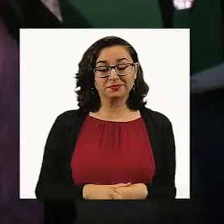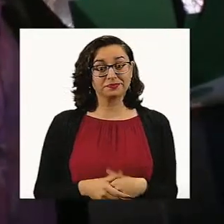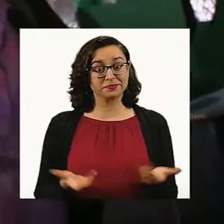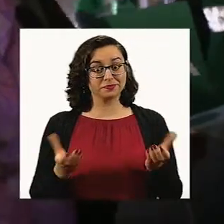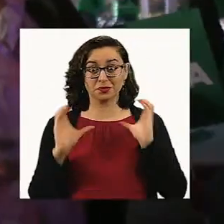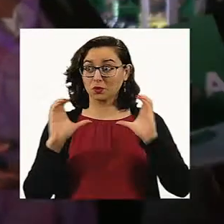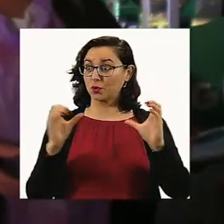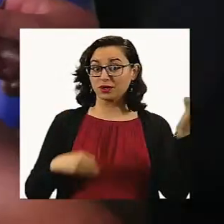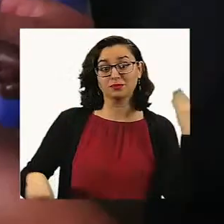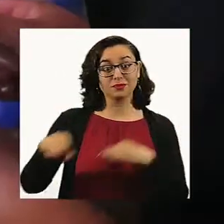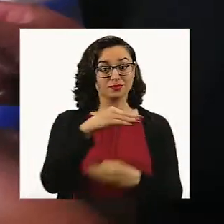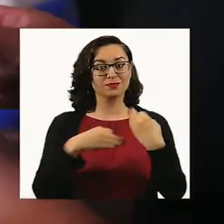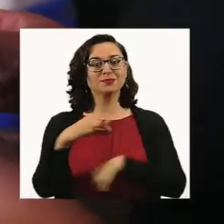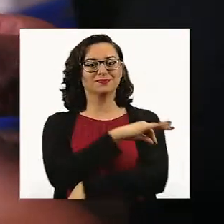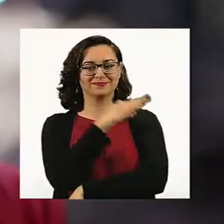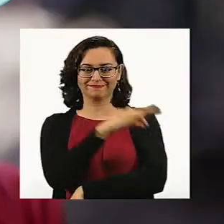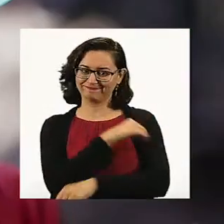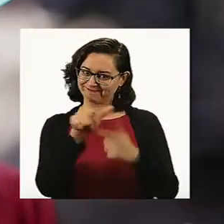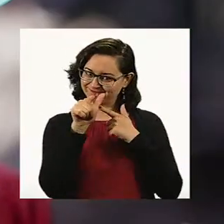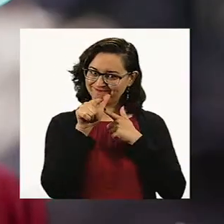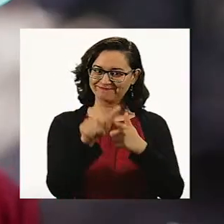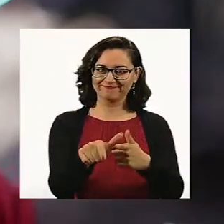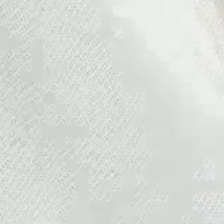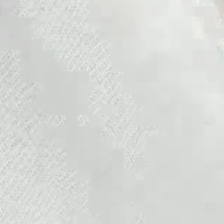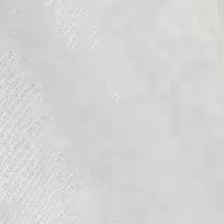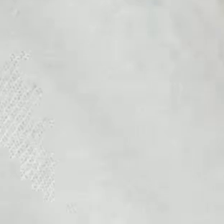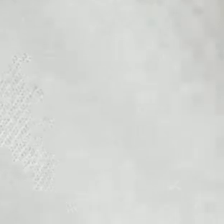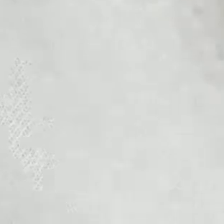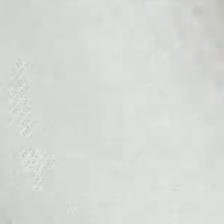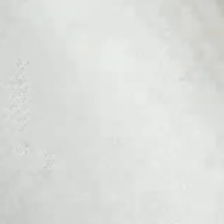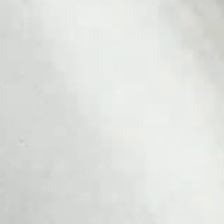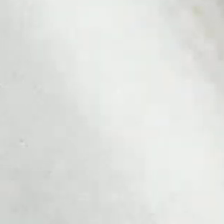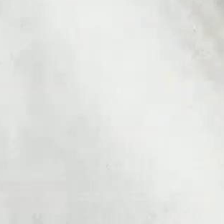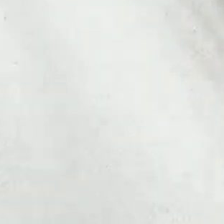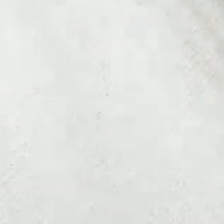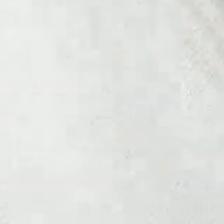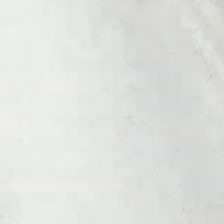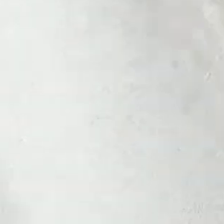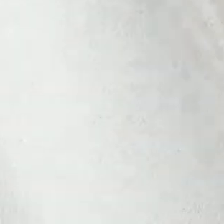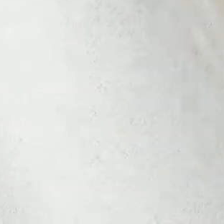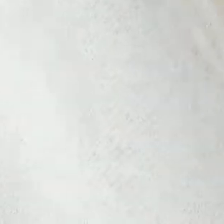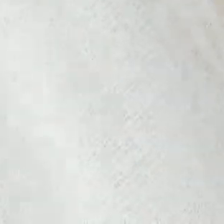Cuidémonos entre todos. Vacúnate y no bajes la guardia. Secretaría de Salud